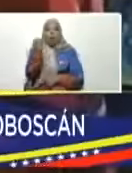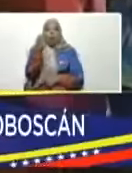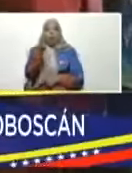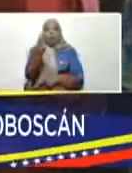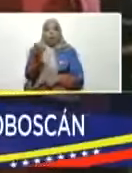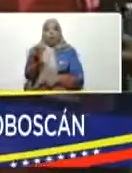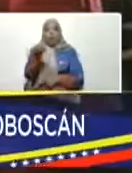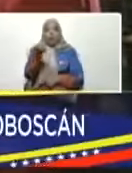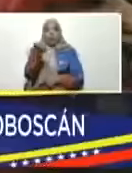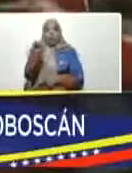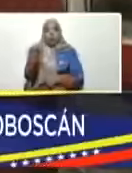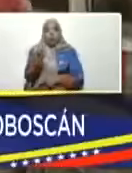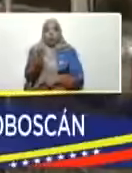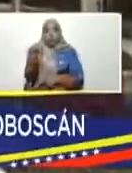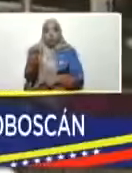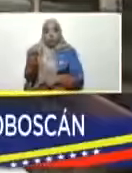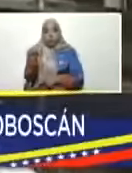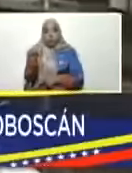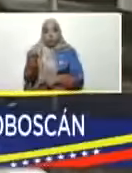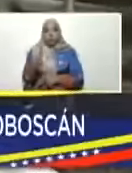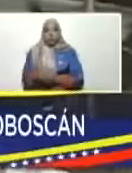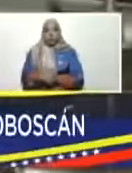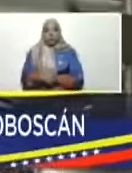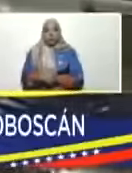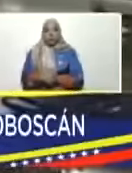Ok, señor presidente.